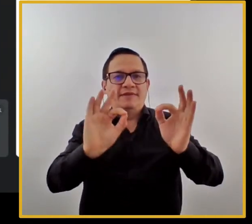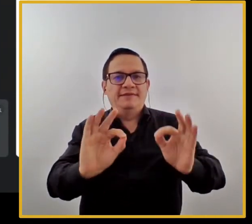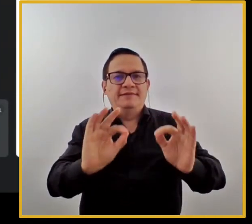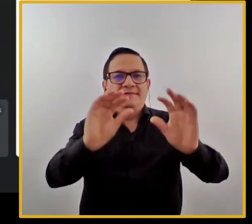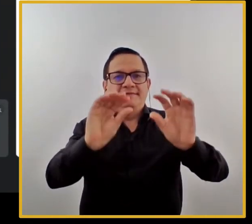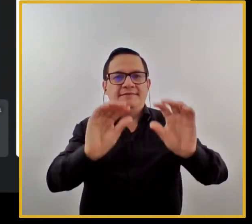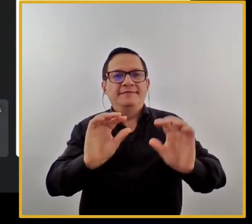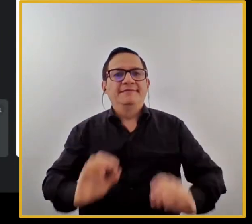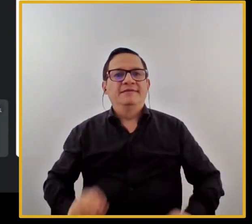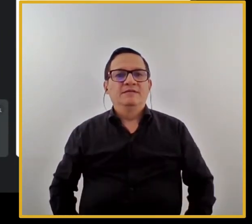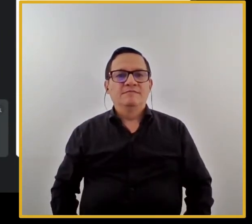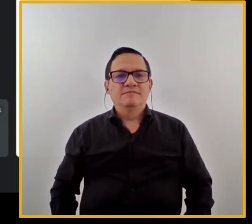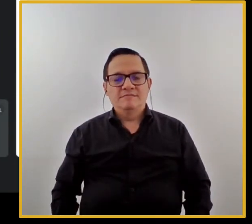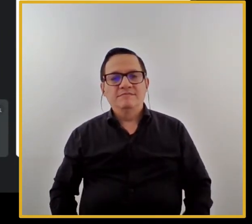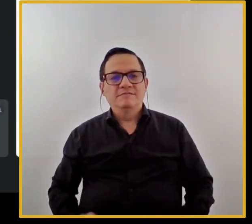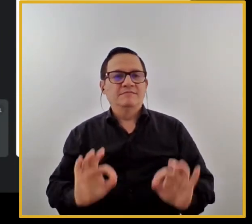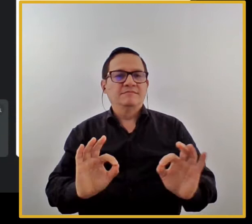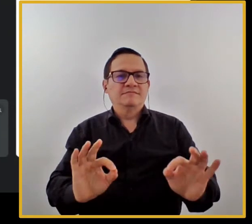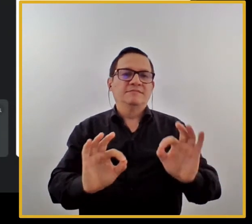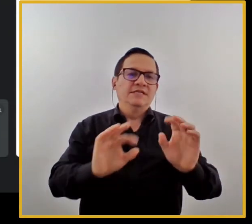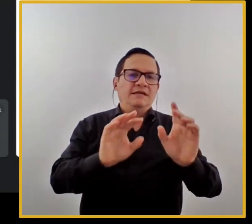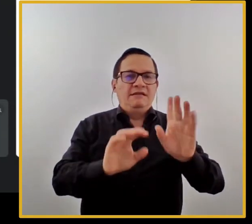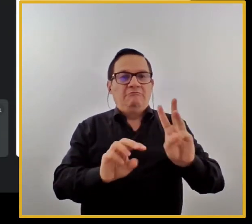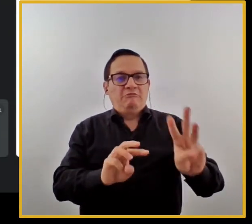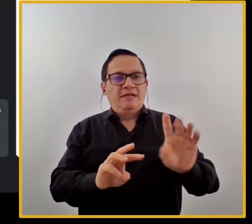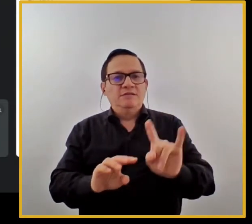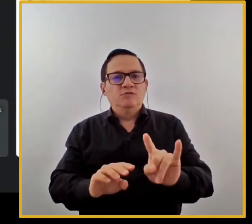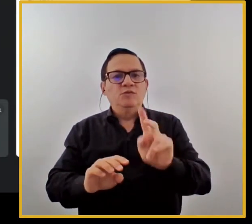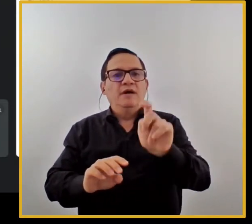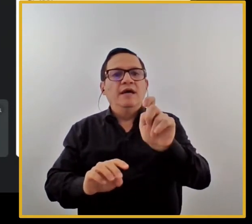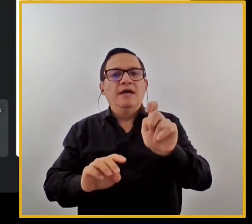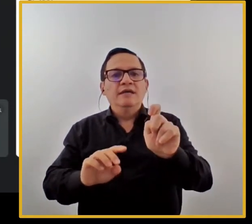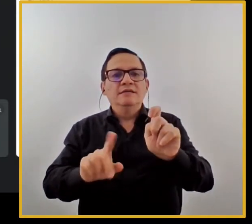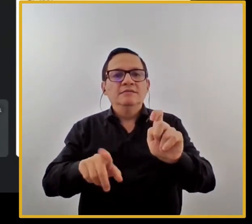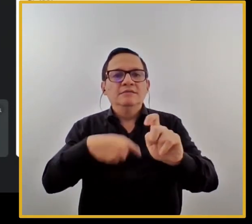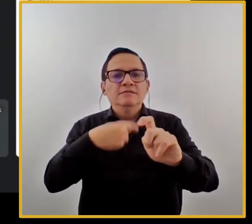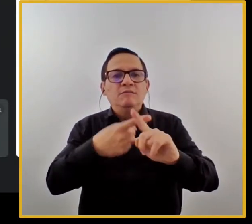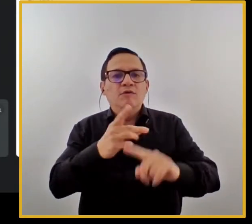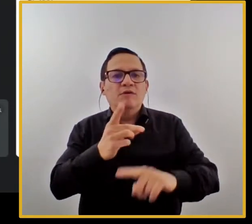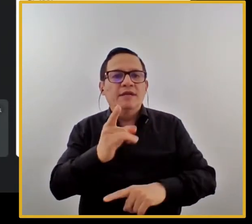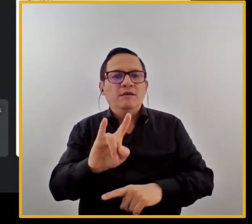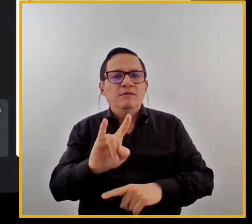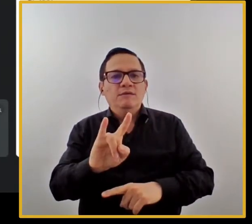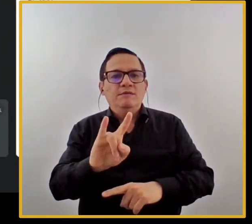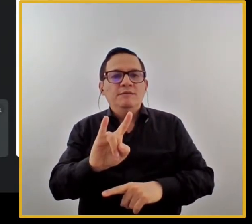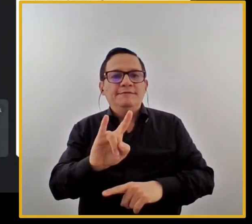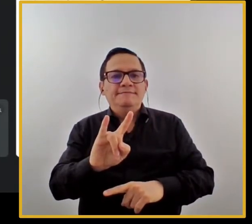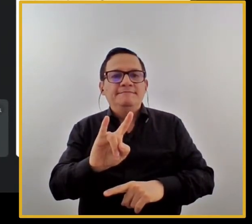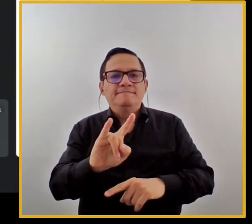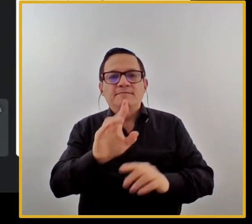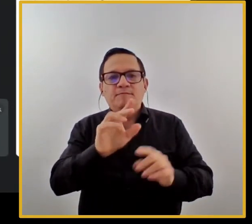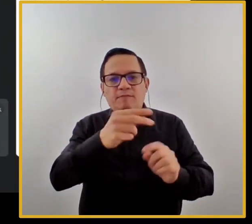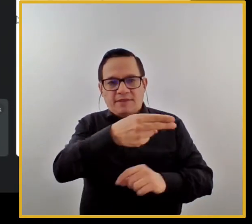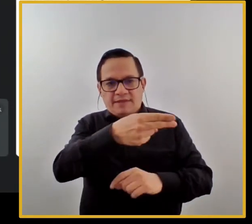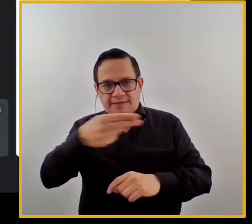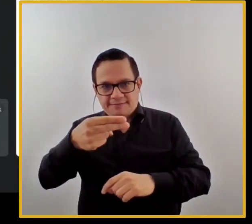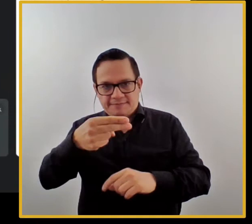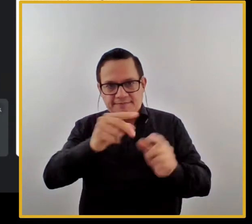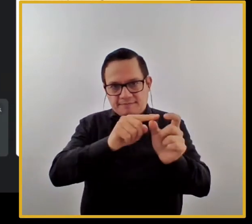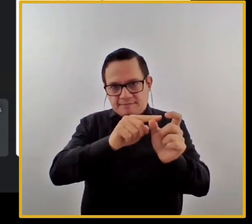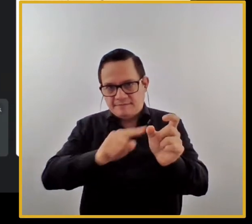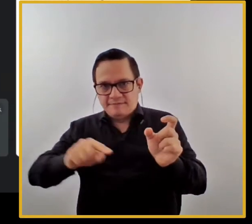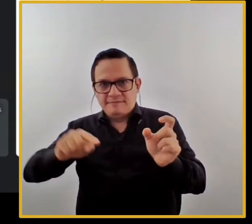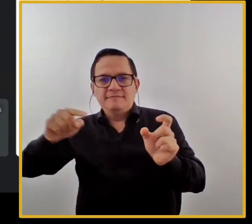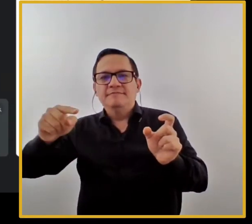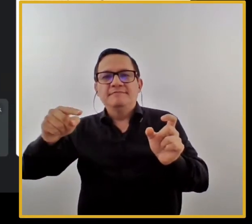Más 3u. Entonces 3u x a la 3 por du, y al otro lado entonces